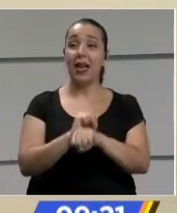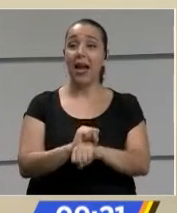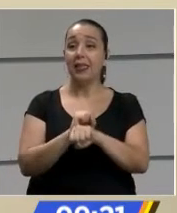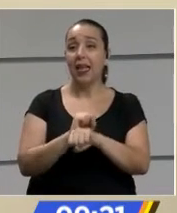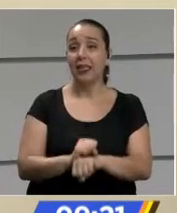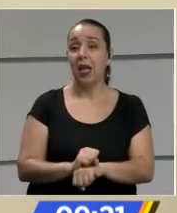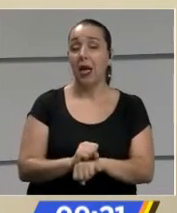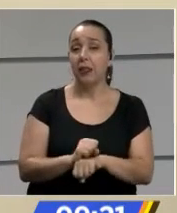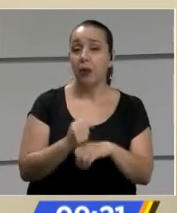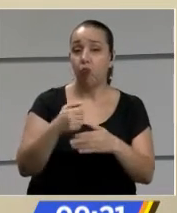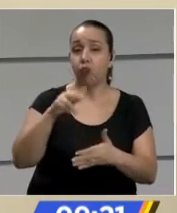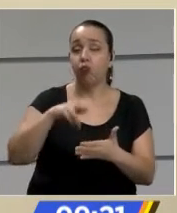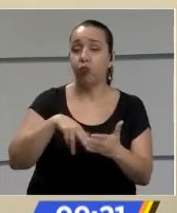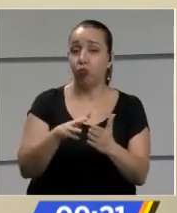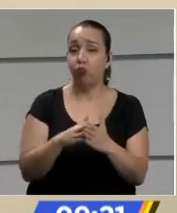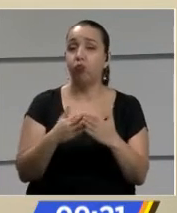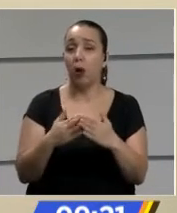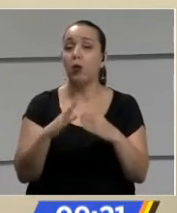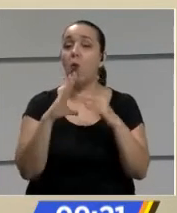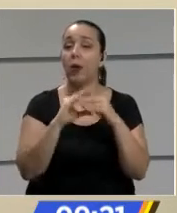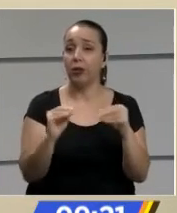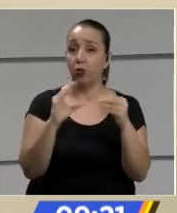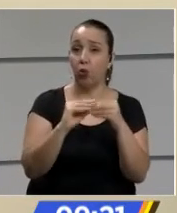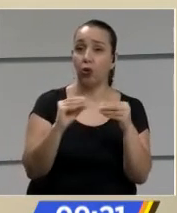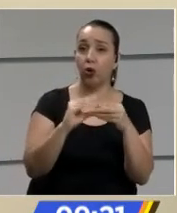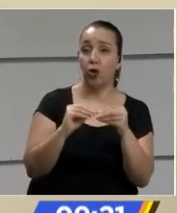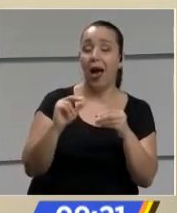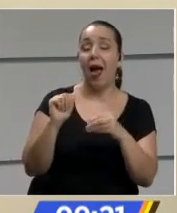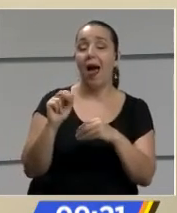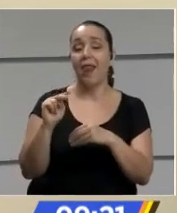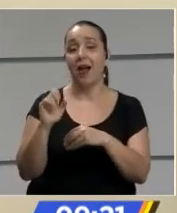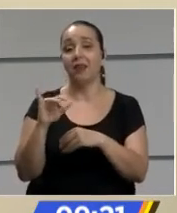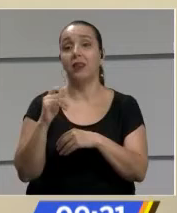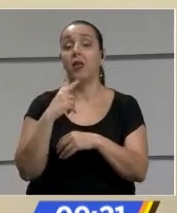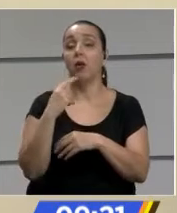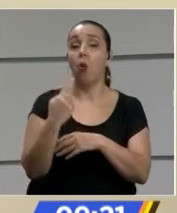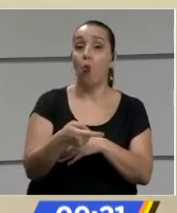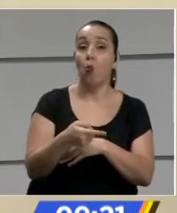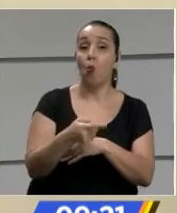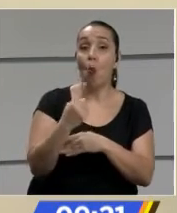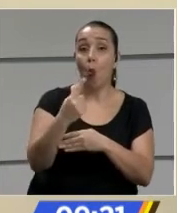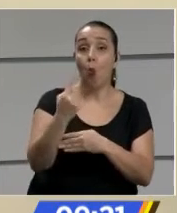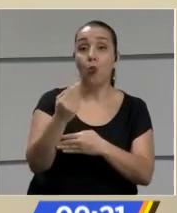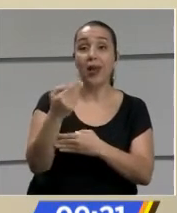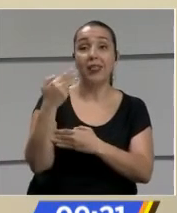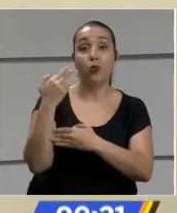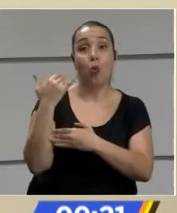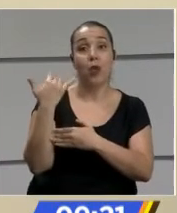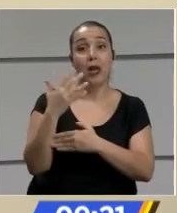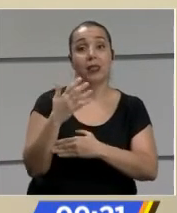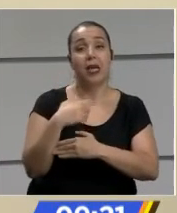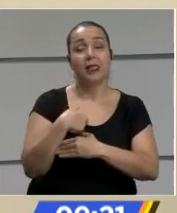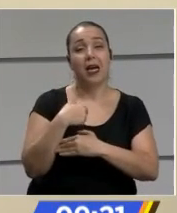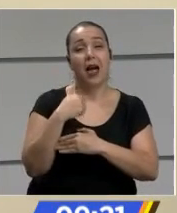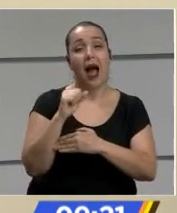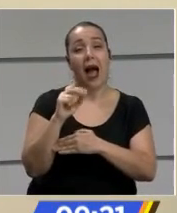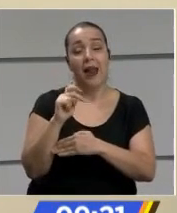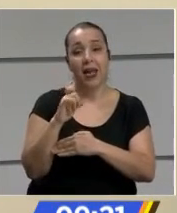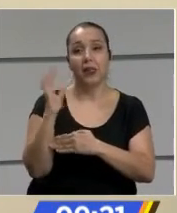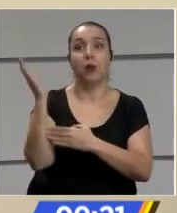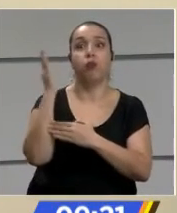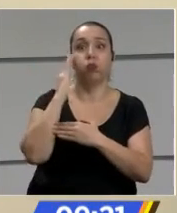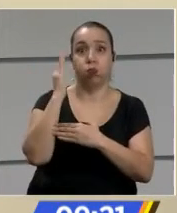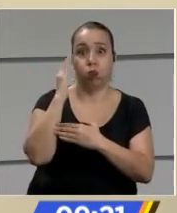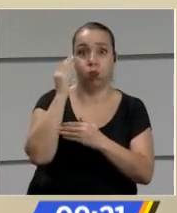tradición oral hay varias historias de Anansi. Ajá. Y una de ellas es Anansi y la